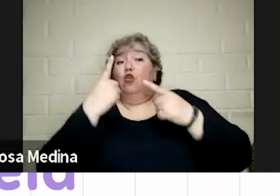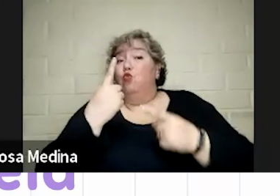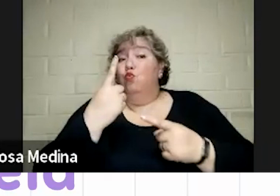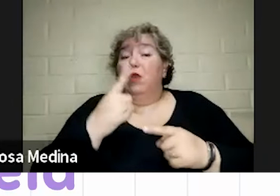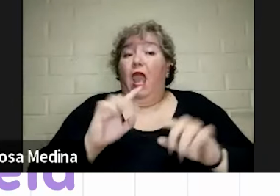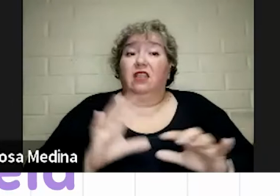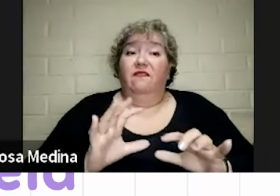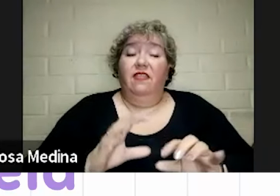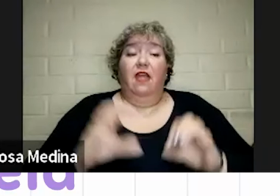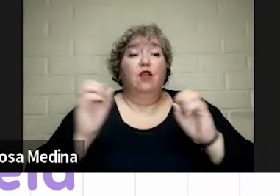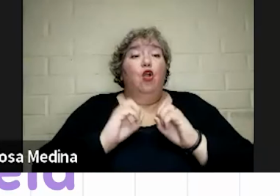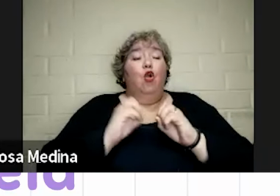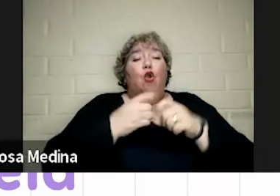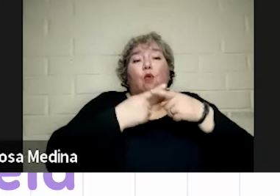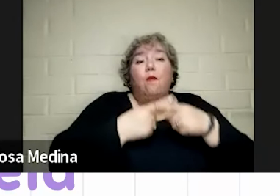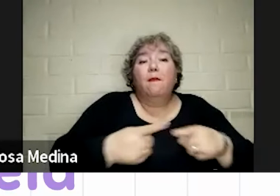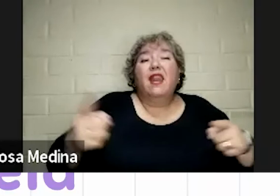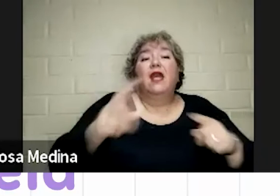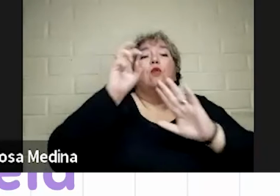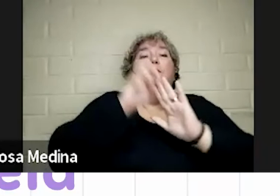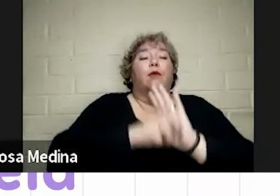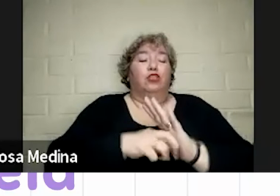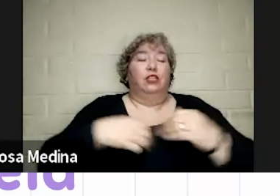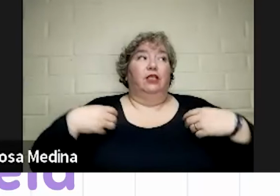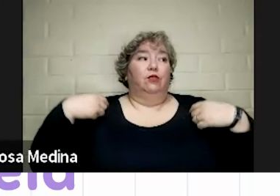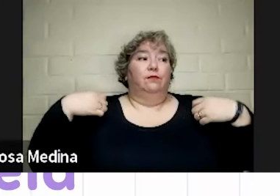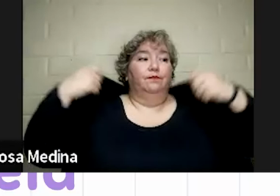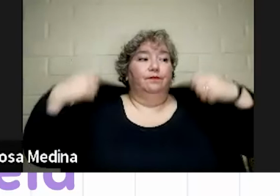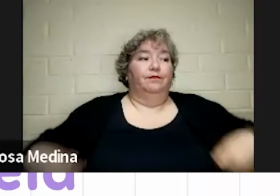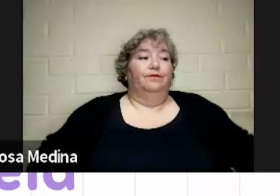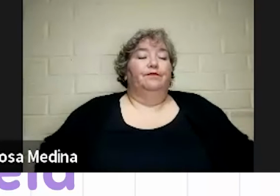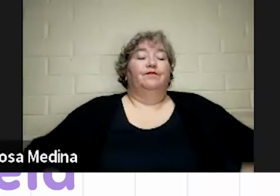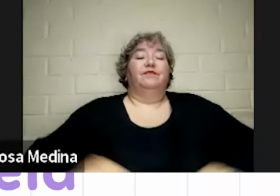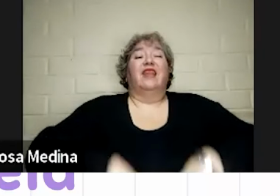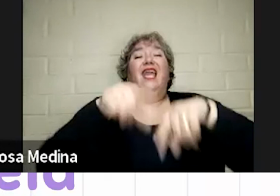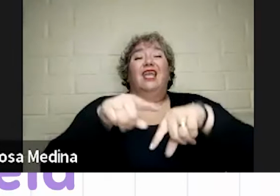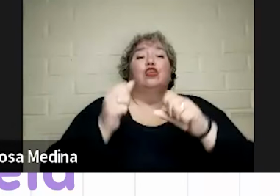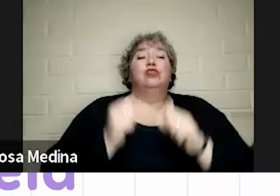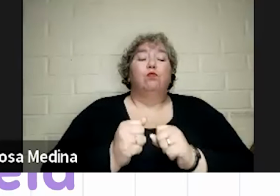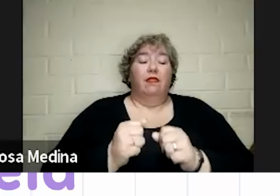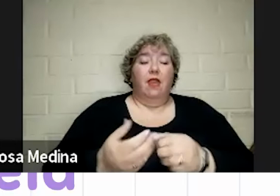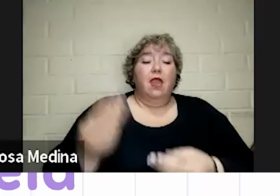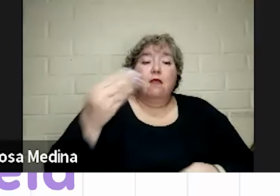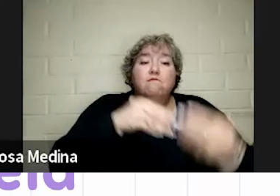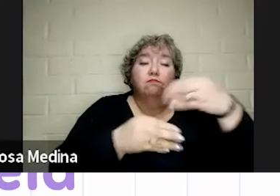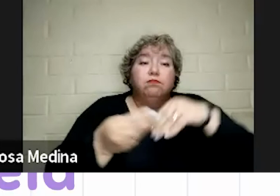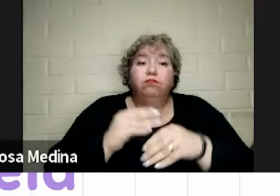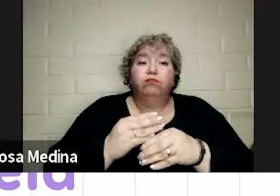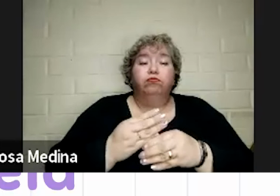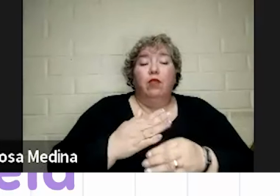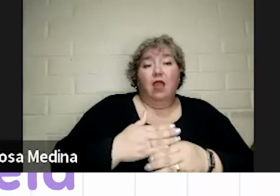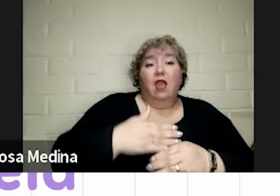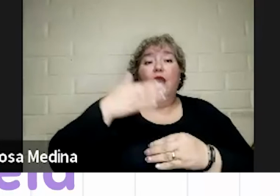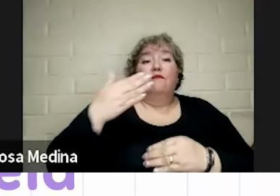algo más largo, en un proyecto. ¿Ya? Bueno, ir implementando primero externamente estrategias de monitoreo, en que yo